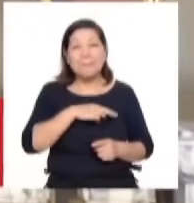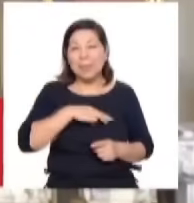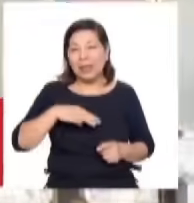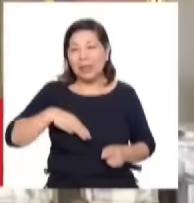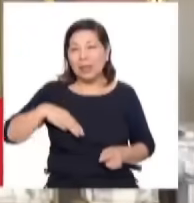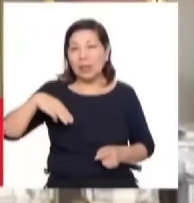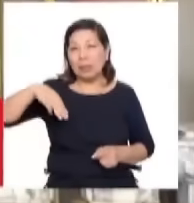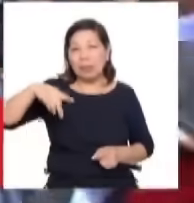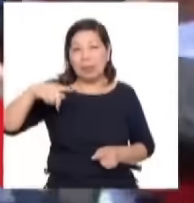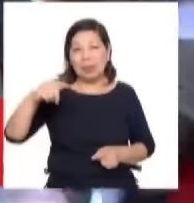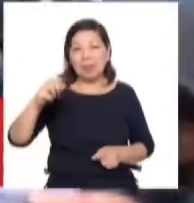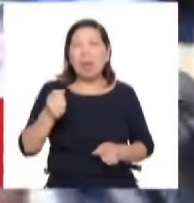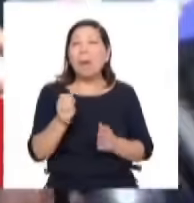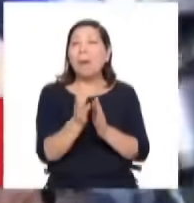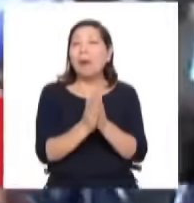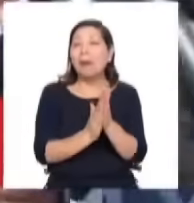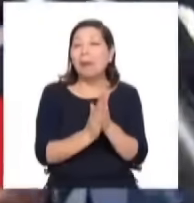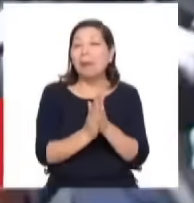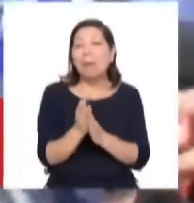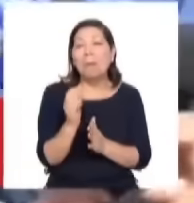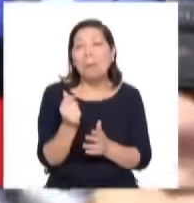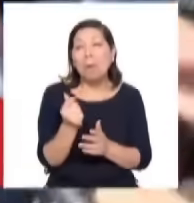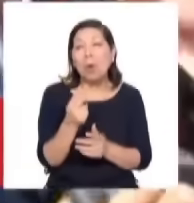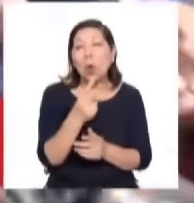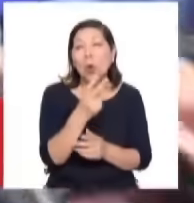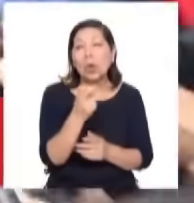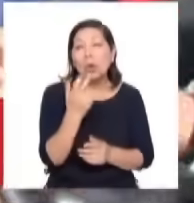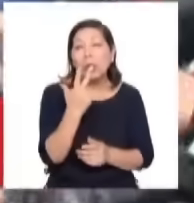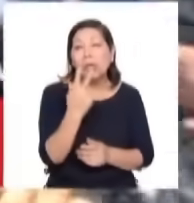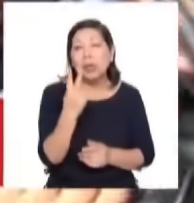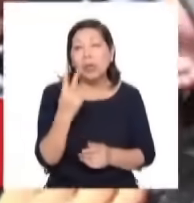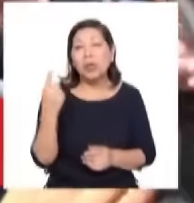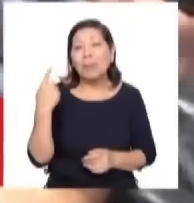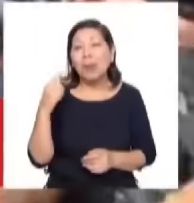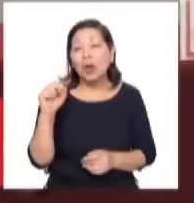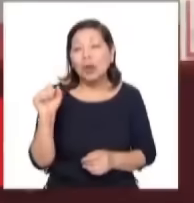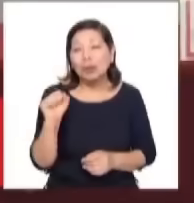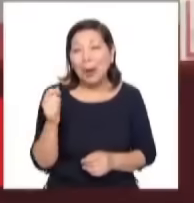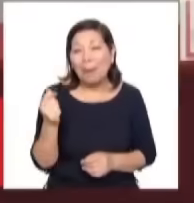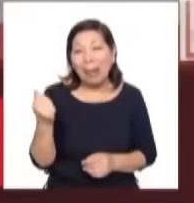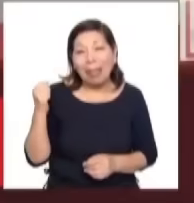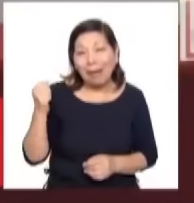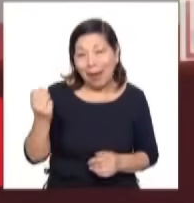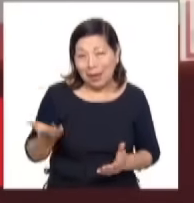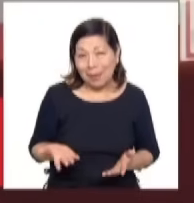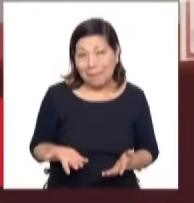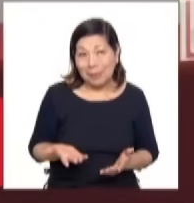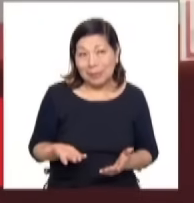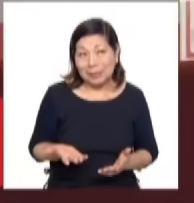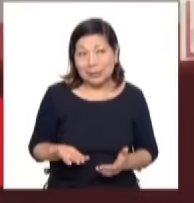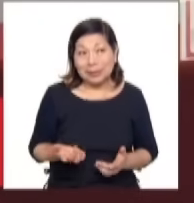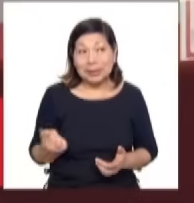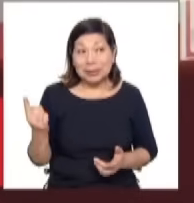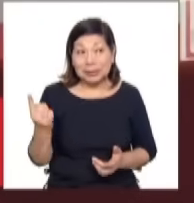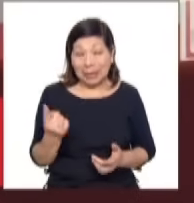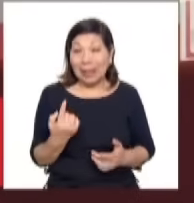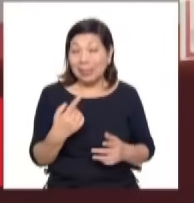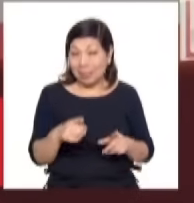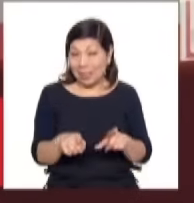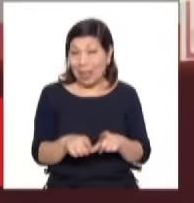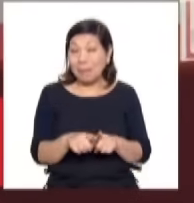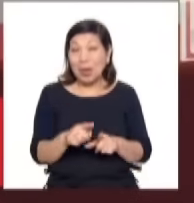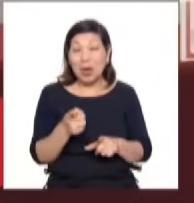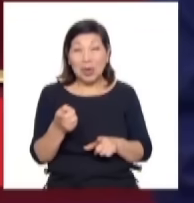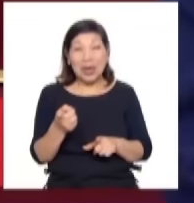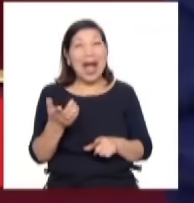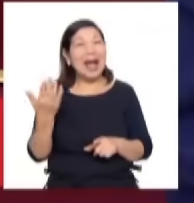habrían coludido para beneficiar la obra valorizada en 232 millones de soles. Gianmarco Castillo Gómez, también